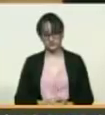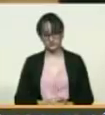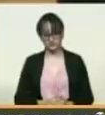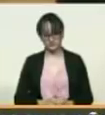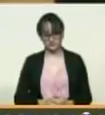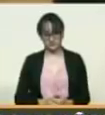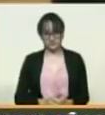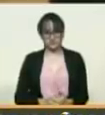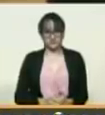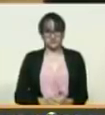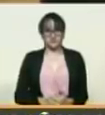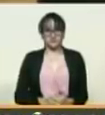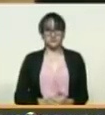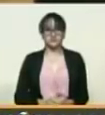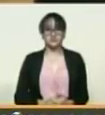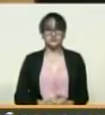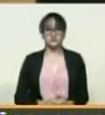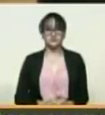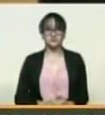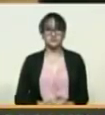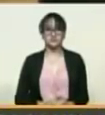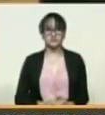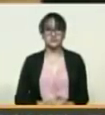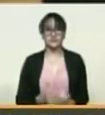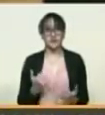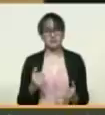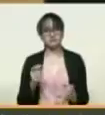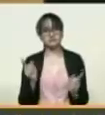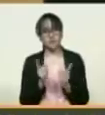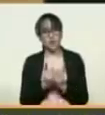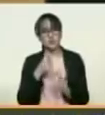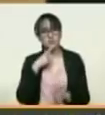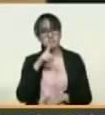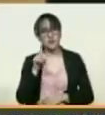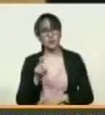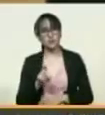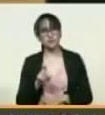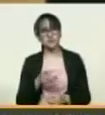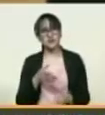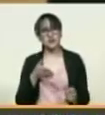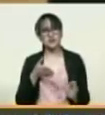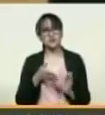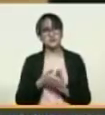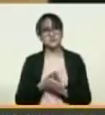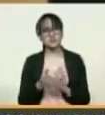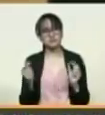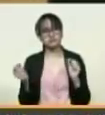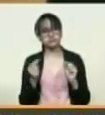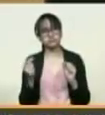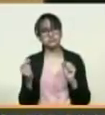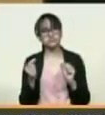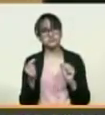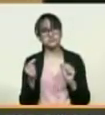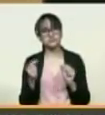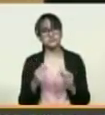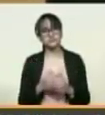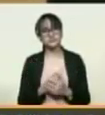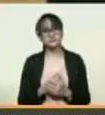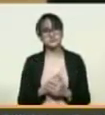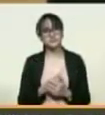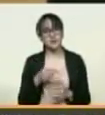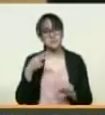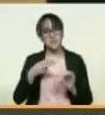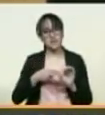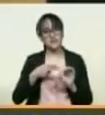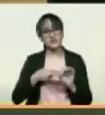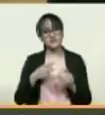CBS. Por ser, con permiso, un poco preciso, voy a preguntarlo sobre una disputa entre Chevron, PDVSA